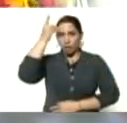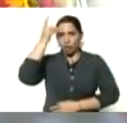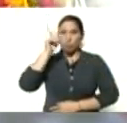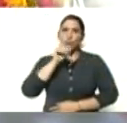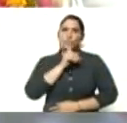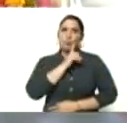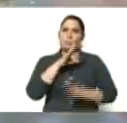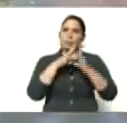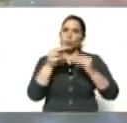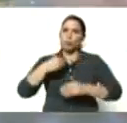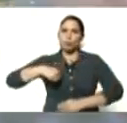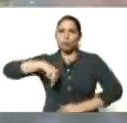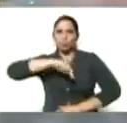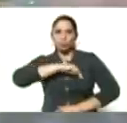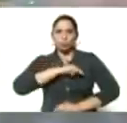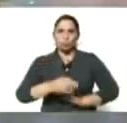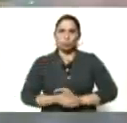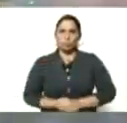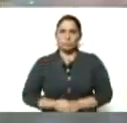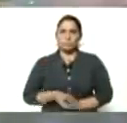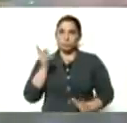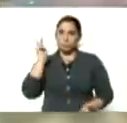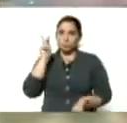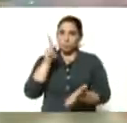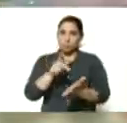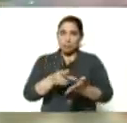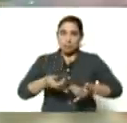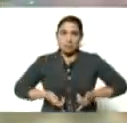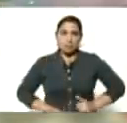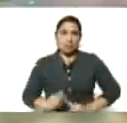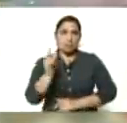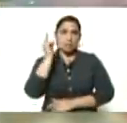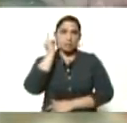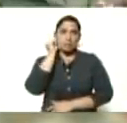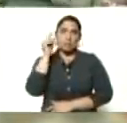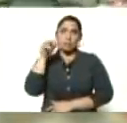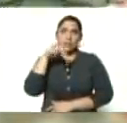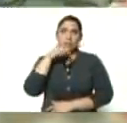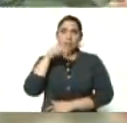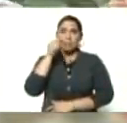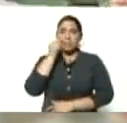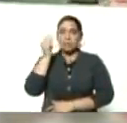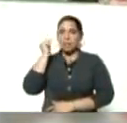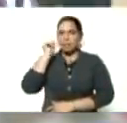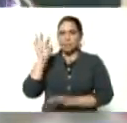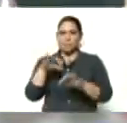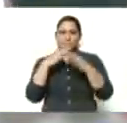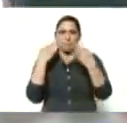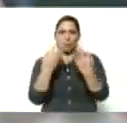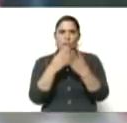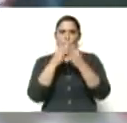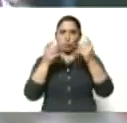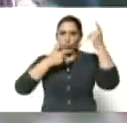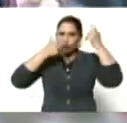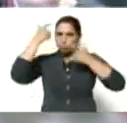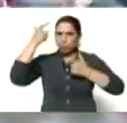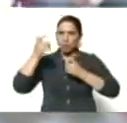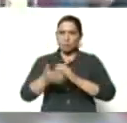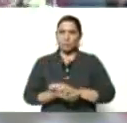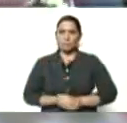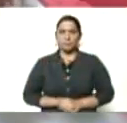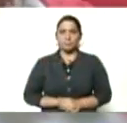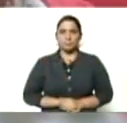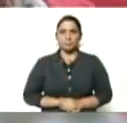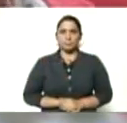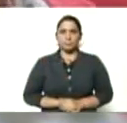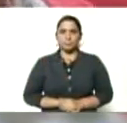nombre de todos nosotros, la presencia de sus hijas, nietas, nietos, familiares, el hijo, todo,